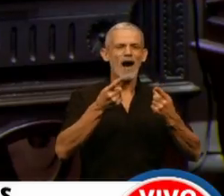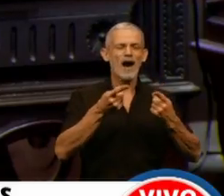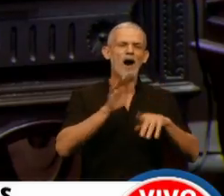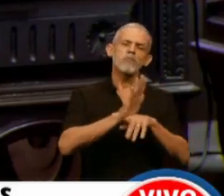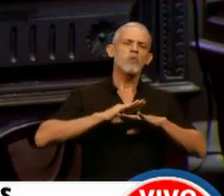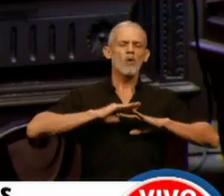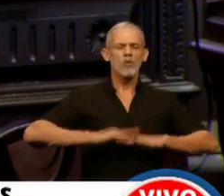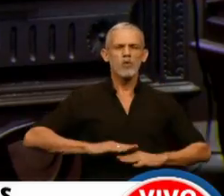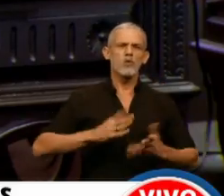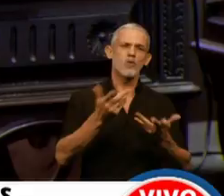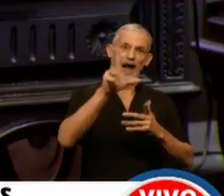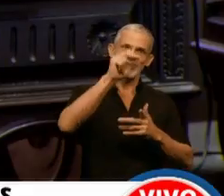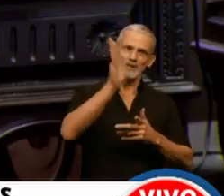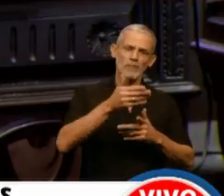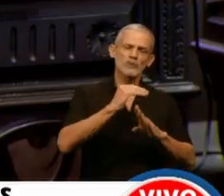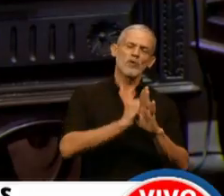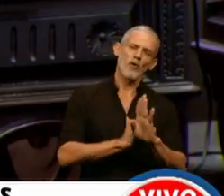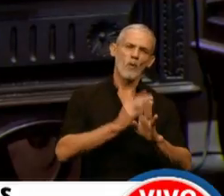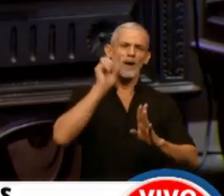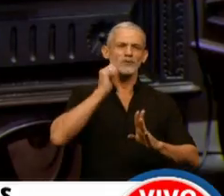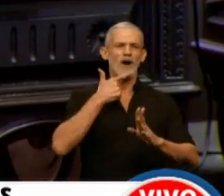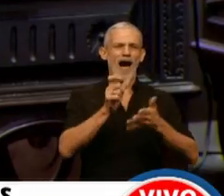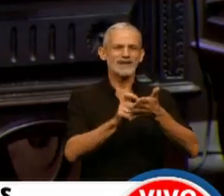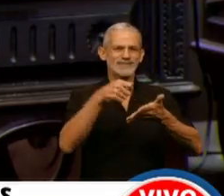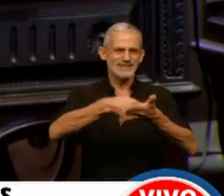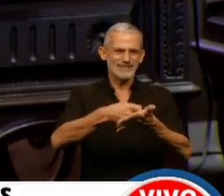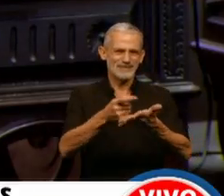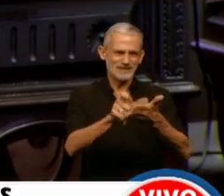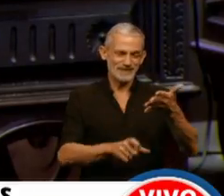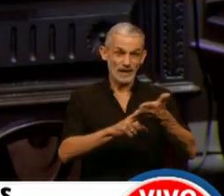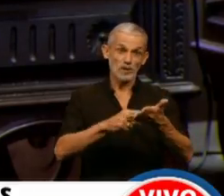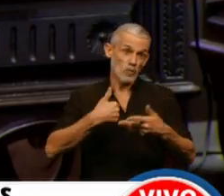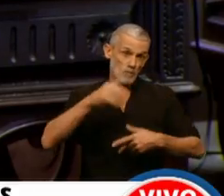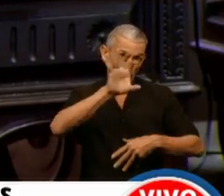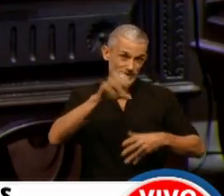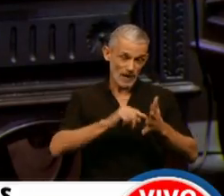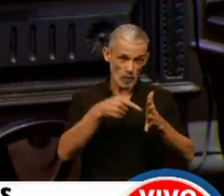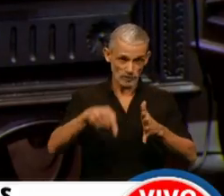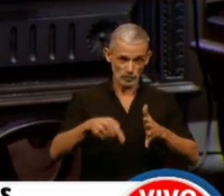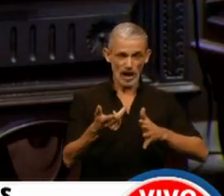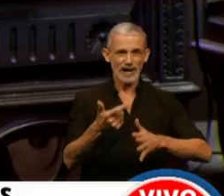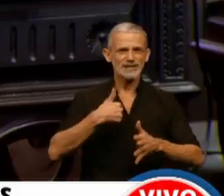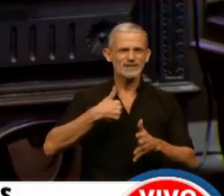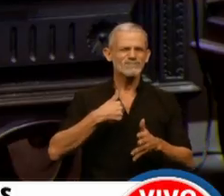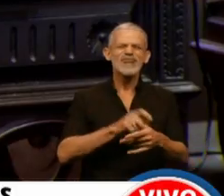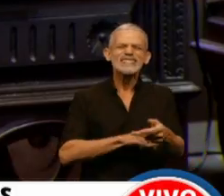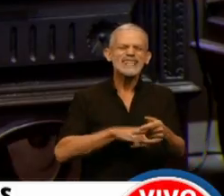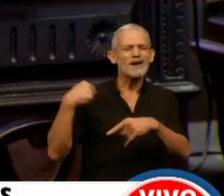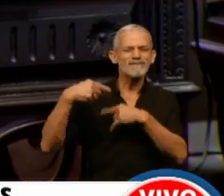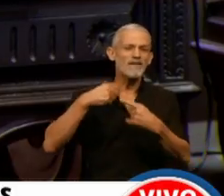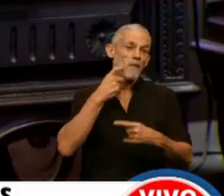del 30 50 por ciento del descuento de la tarifa de gas y como bonaerense más allá de mi sangre